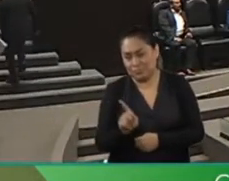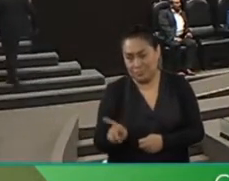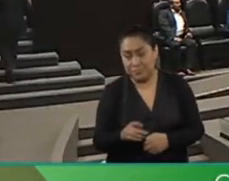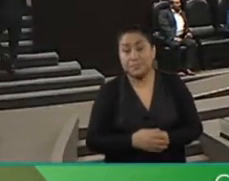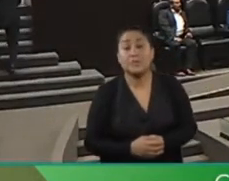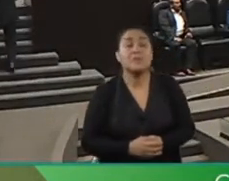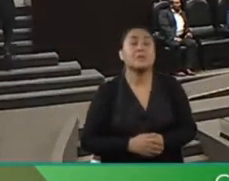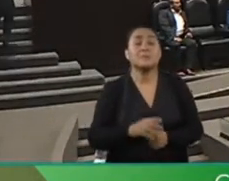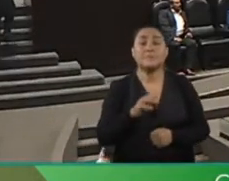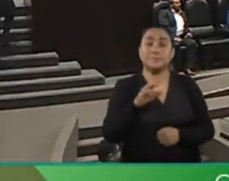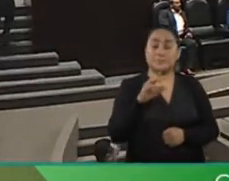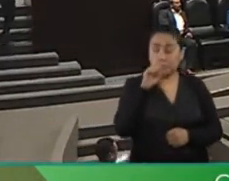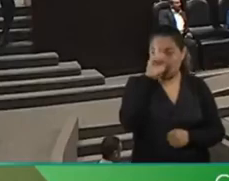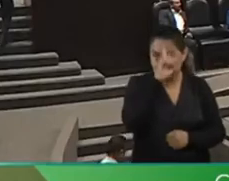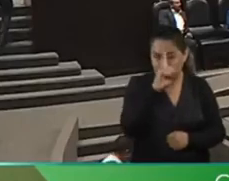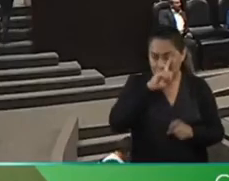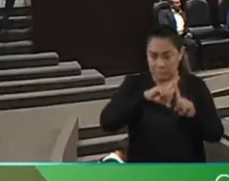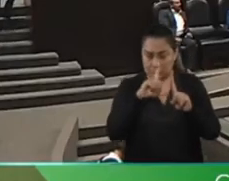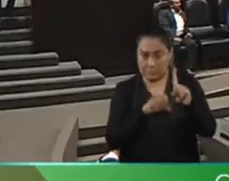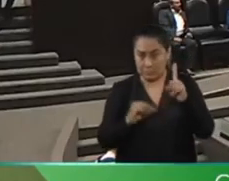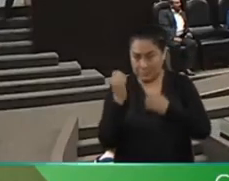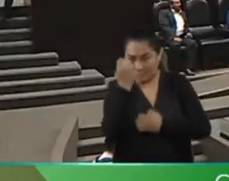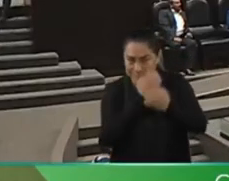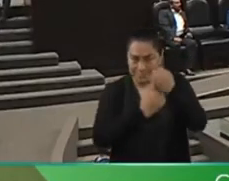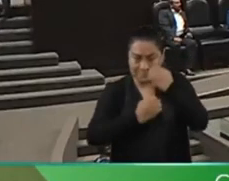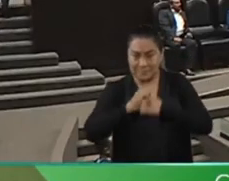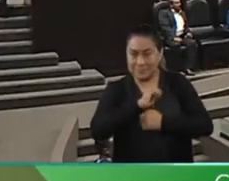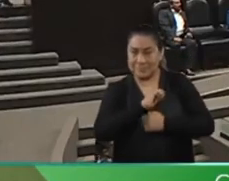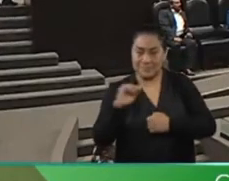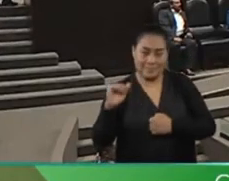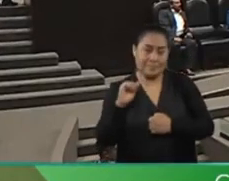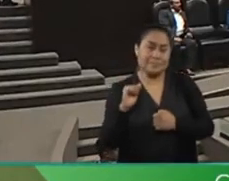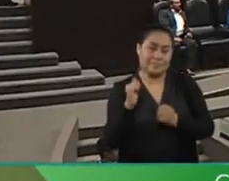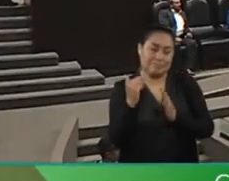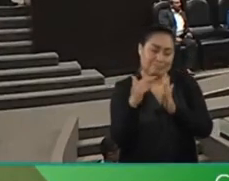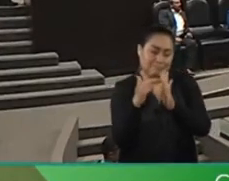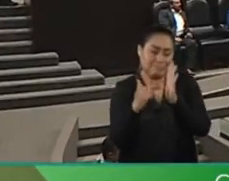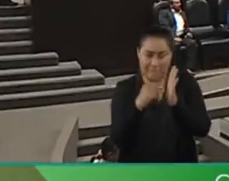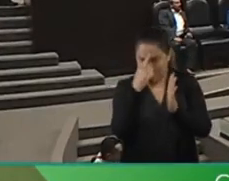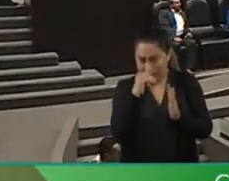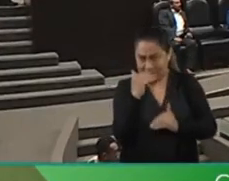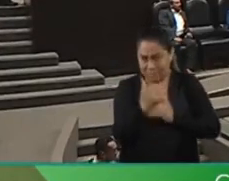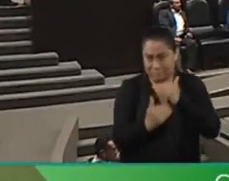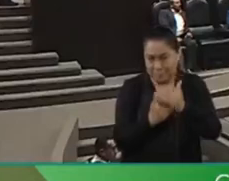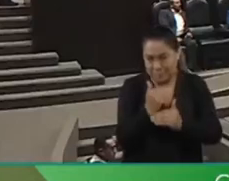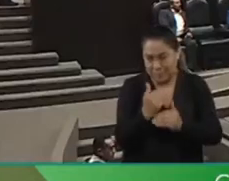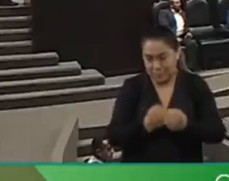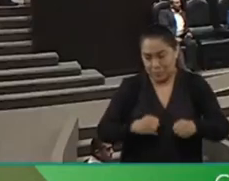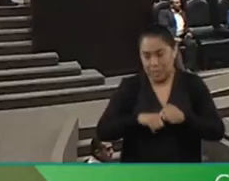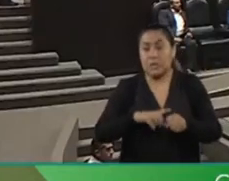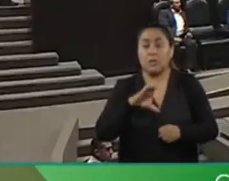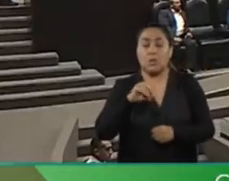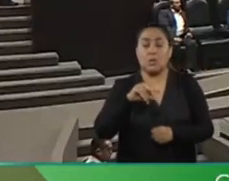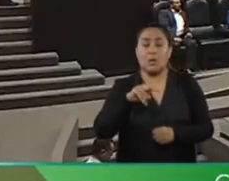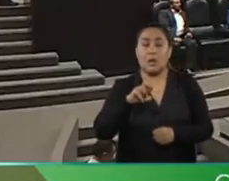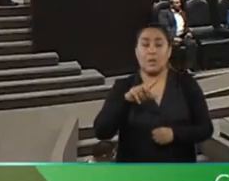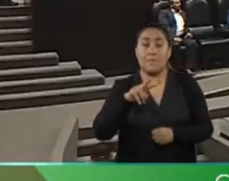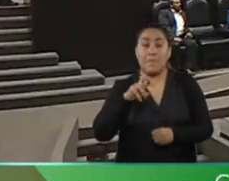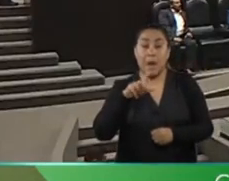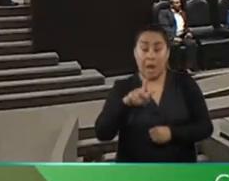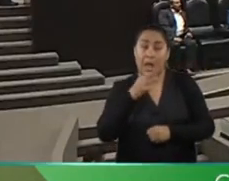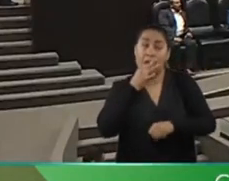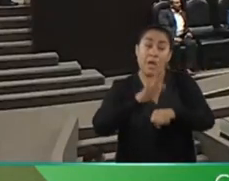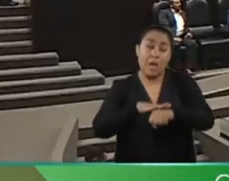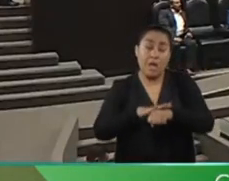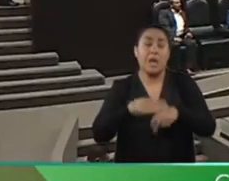el Consejo Nacional de Evaluación de la Política de Desarrollo Social, Coneval, se estima que la población indígena